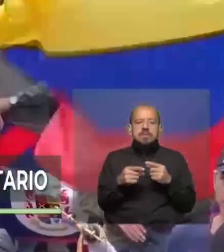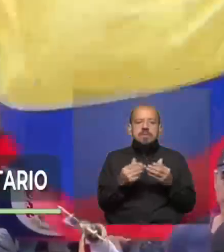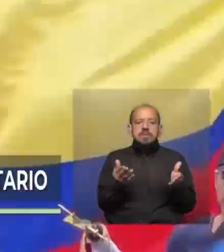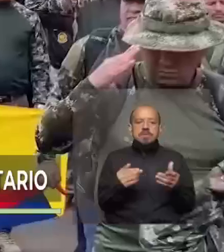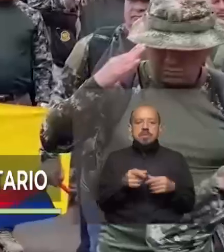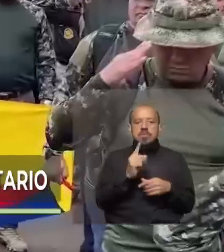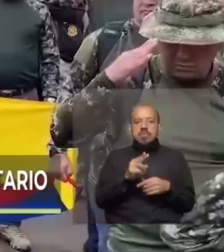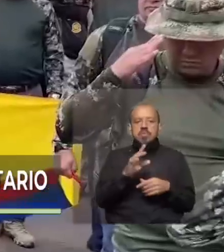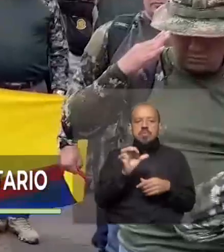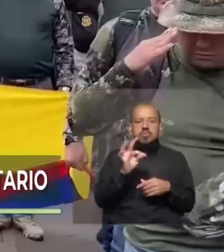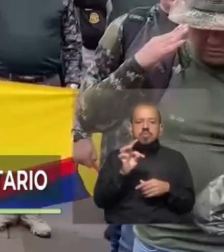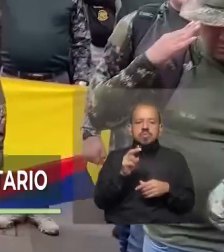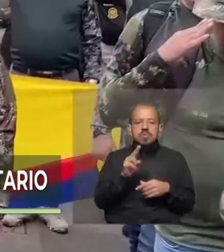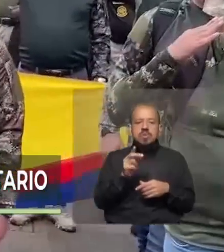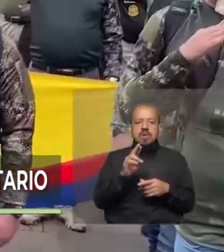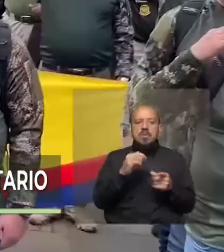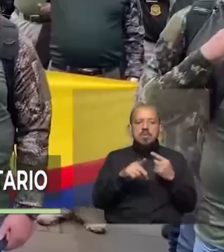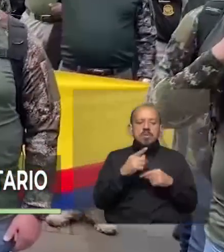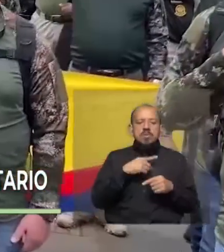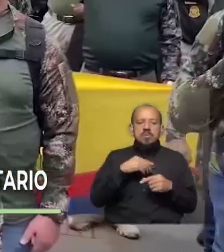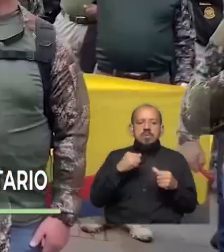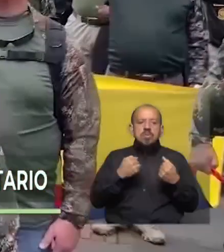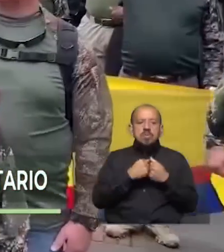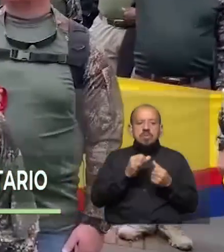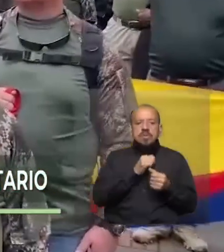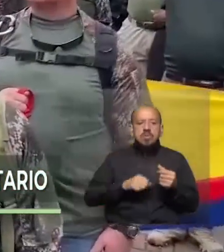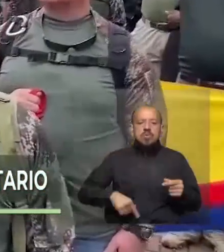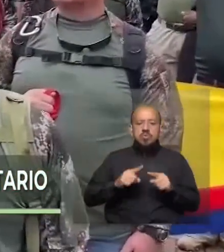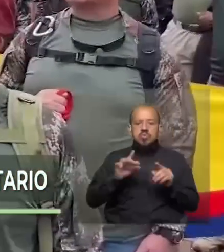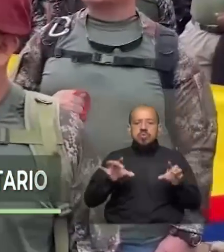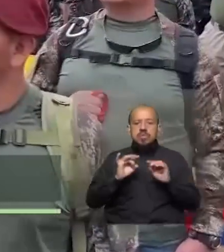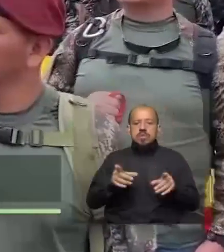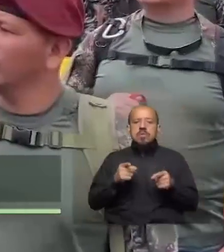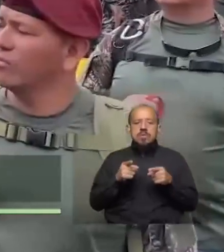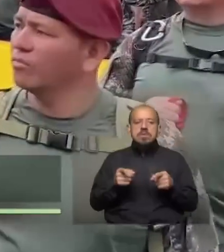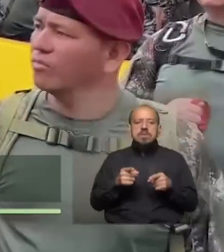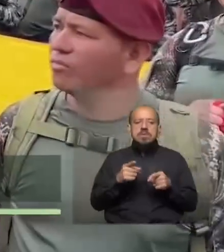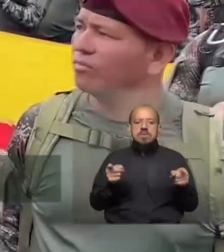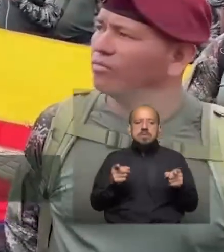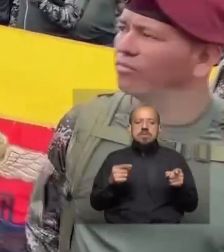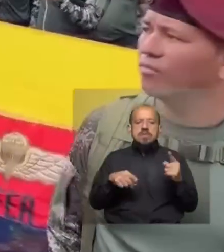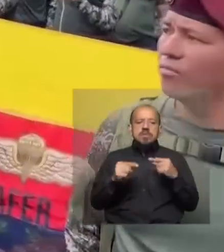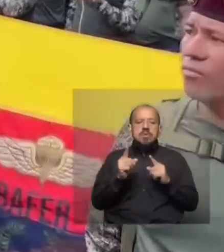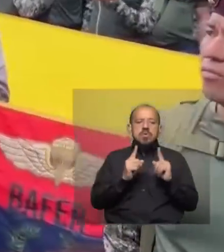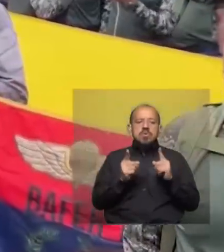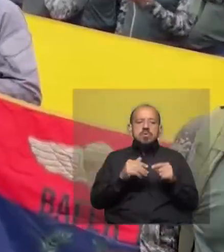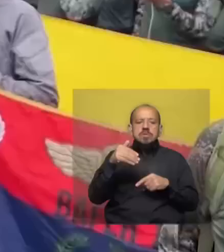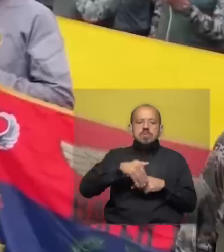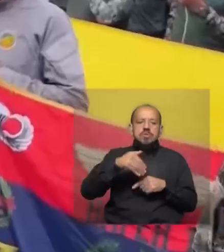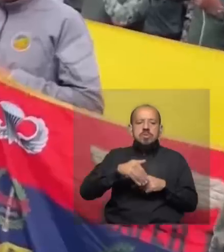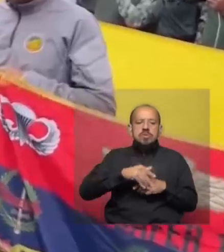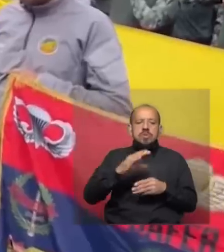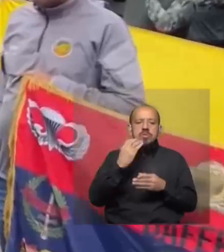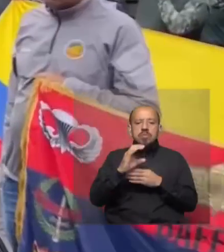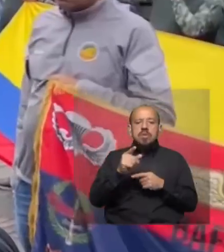Gustavo Petro alertó que los llamados a un golpe de estado no son solo contra él sino que atentan contra más de 11 millones y medio de colombianos que